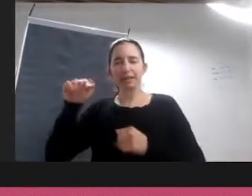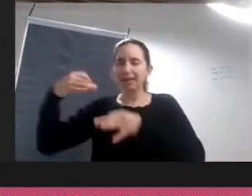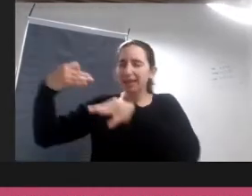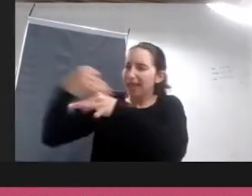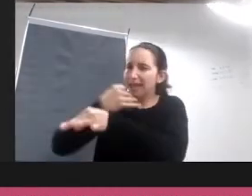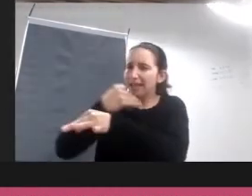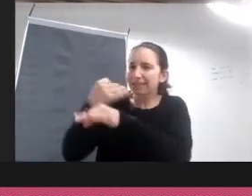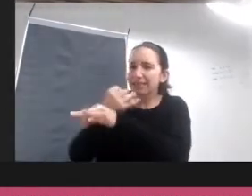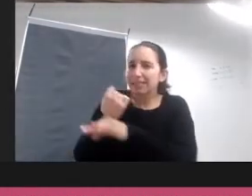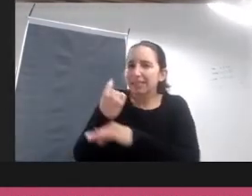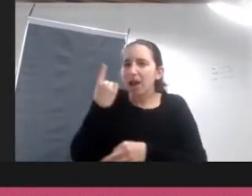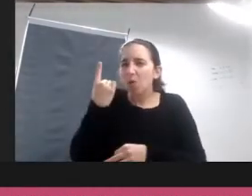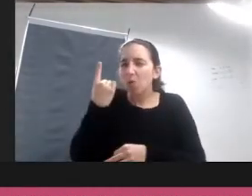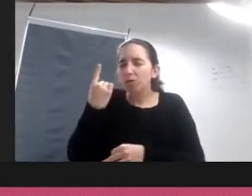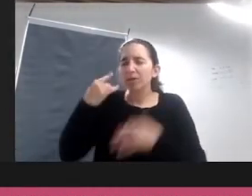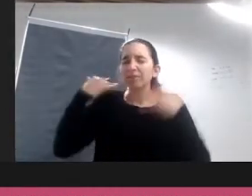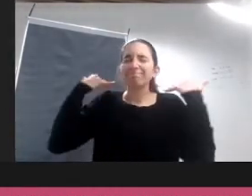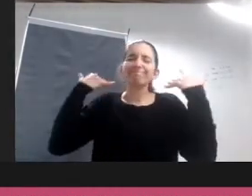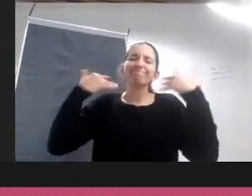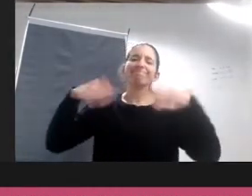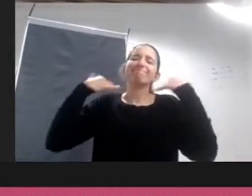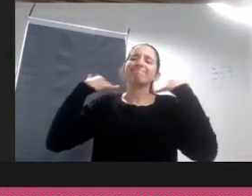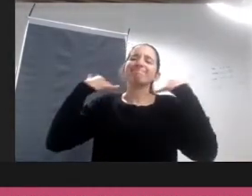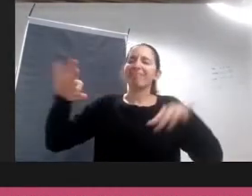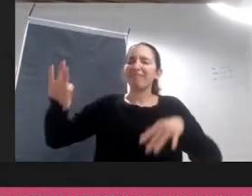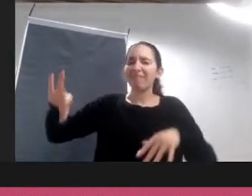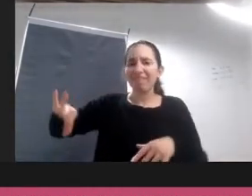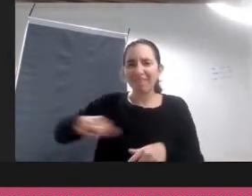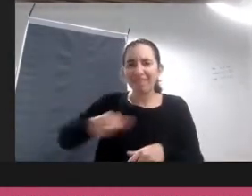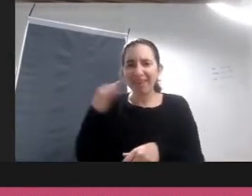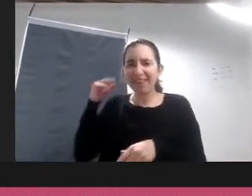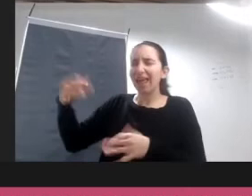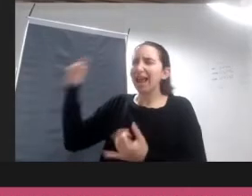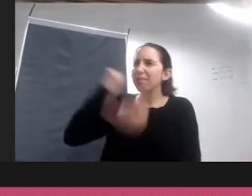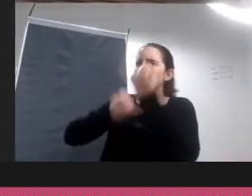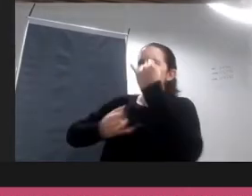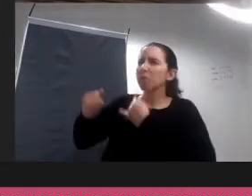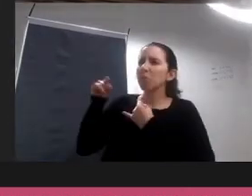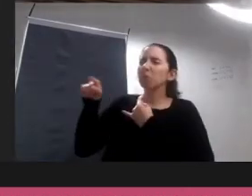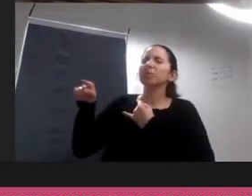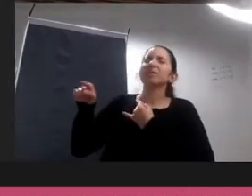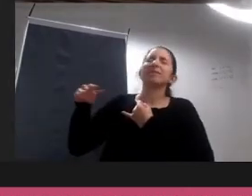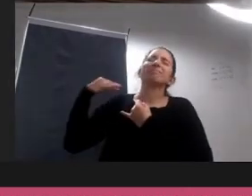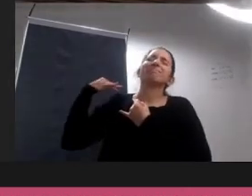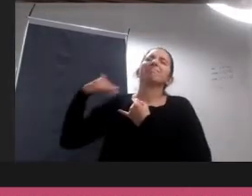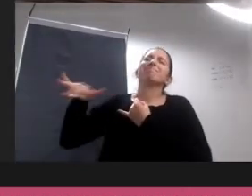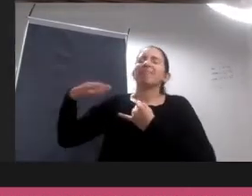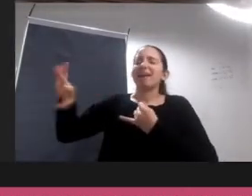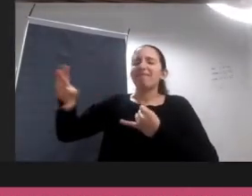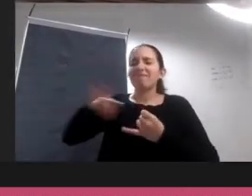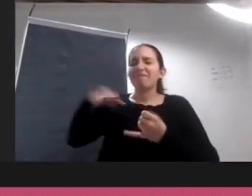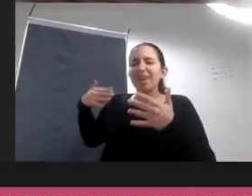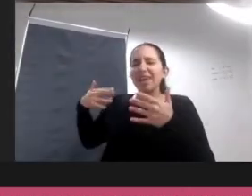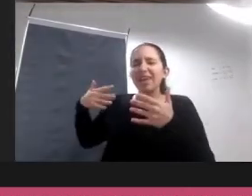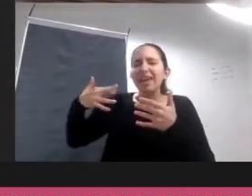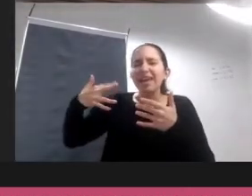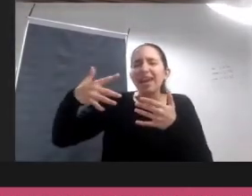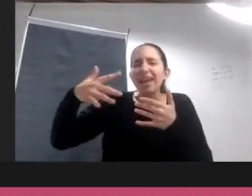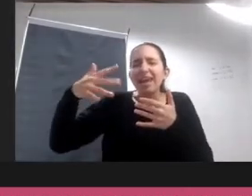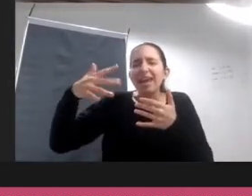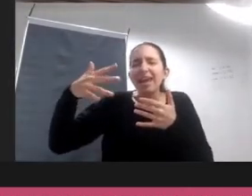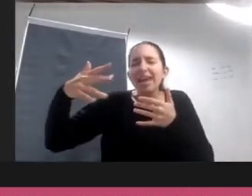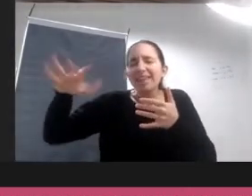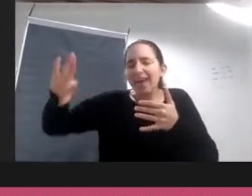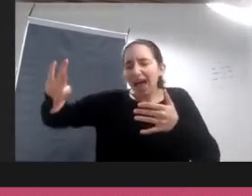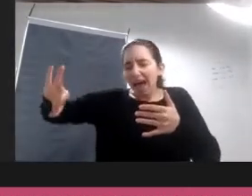las lecciones más profundas que yo recibí en mi vida con respecto a las vidas vivibles. Y es que